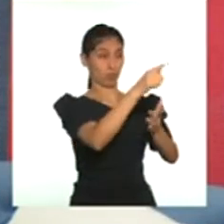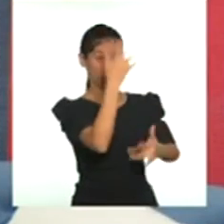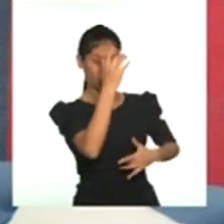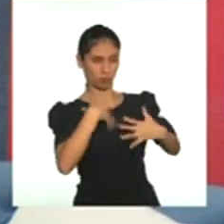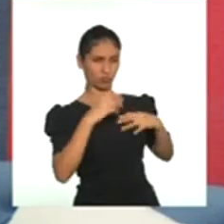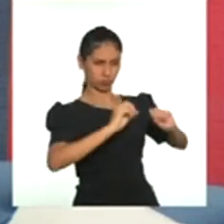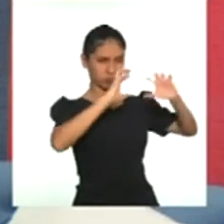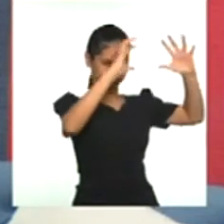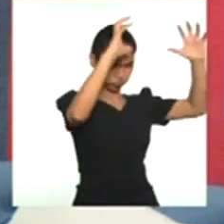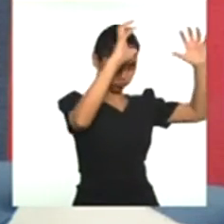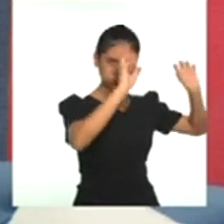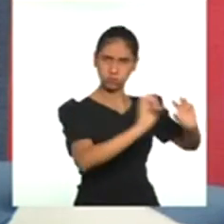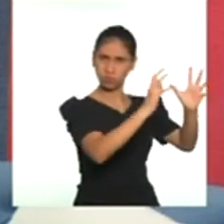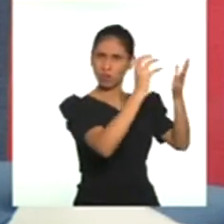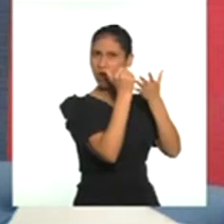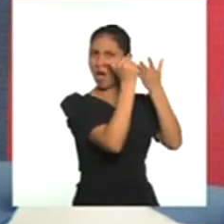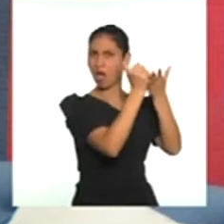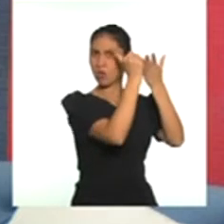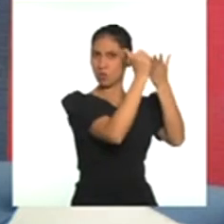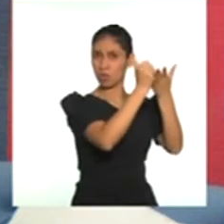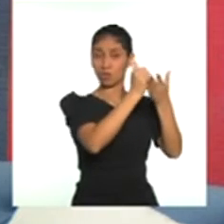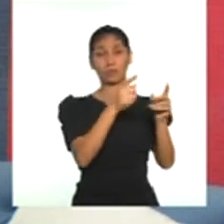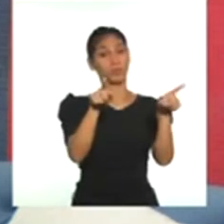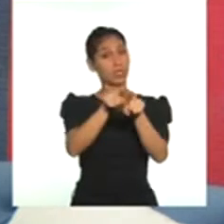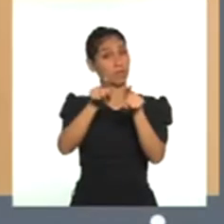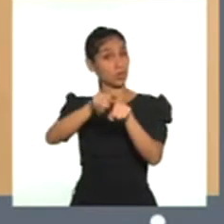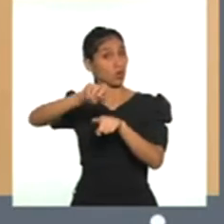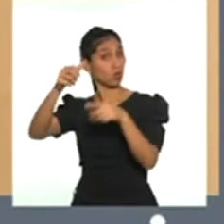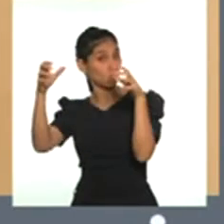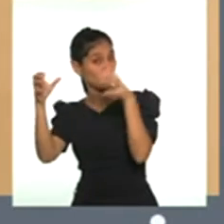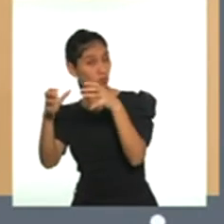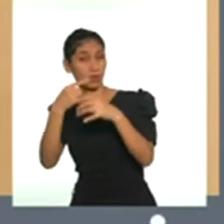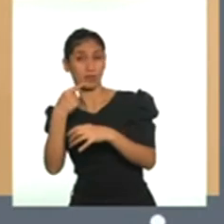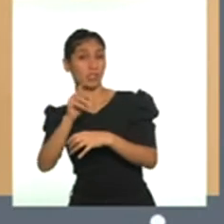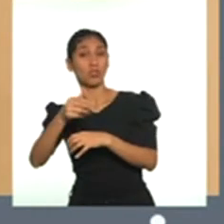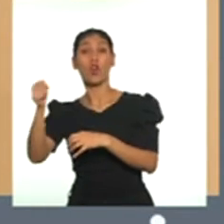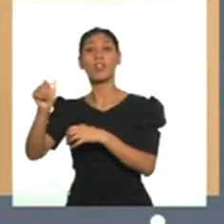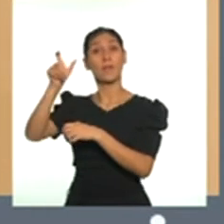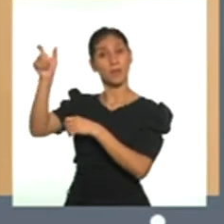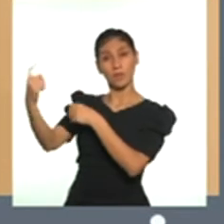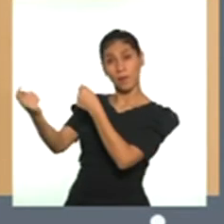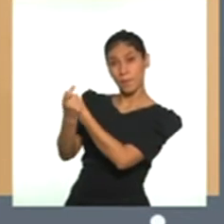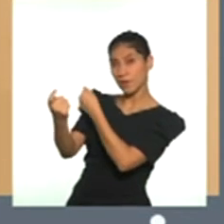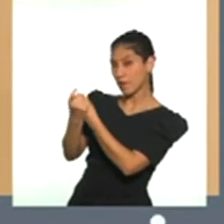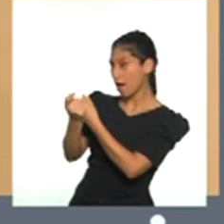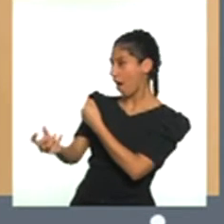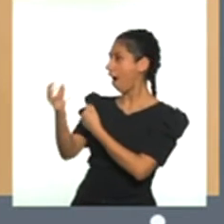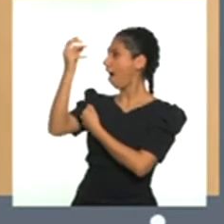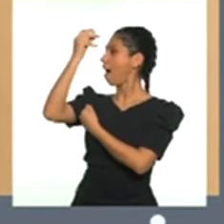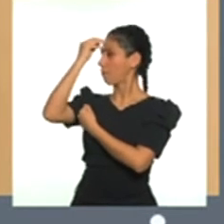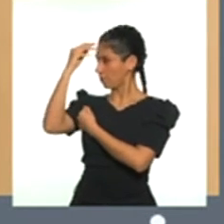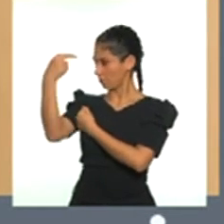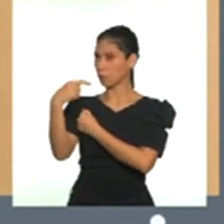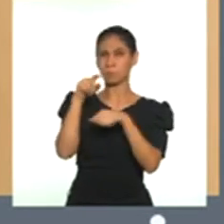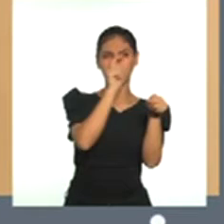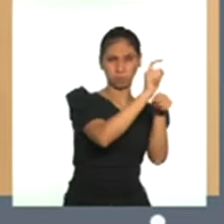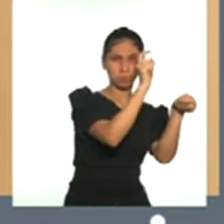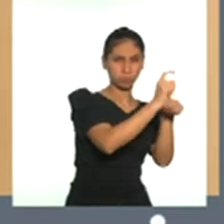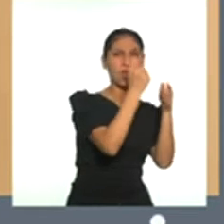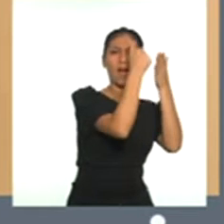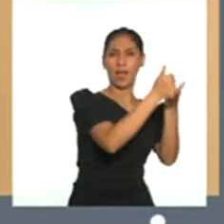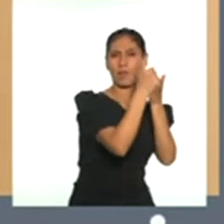30 dicen que sus poderes vienen por enseñanzas de un maestro. Interesante las respuestas sobre sus orígenes curanderiles,